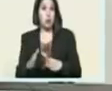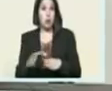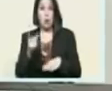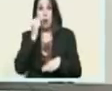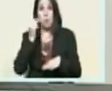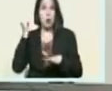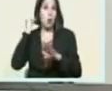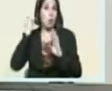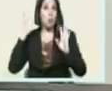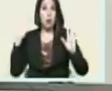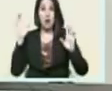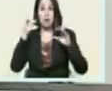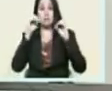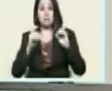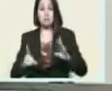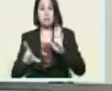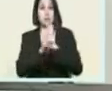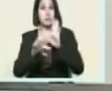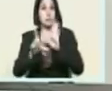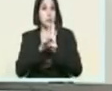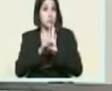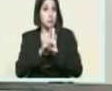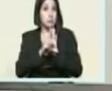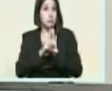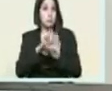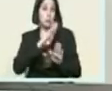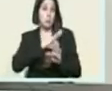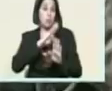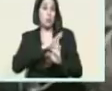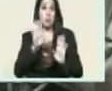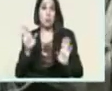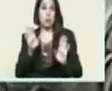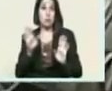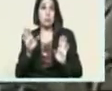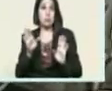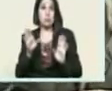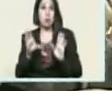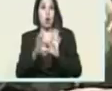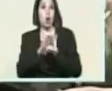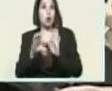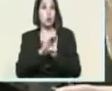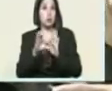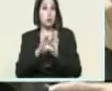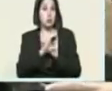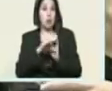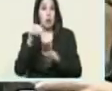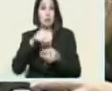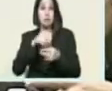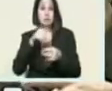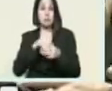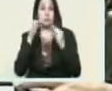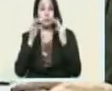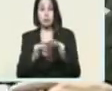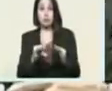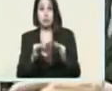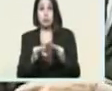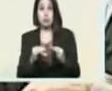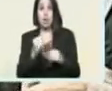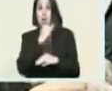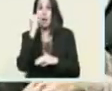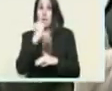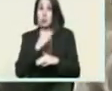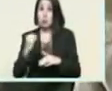gobernadora con la legitimidad y la legalidad constitucional y el voto del pueblo. El